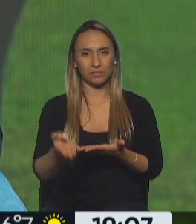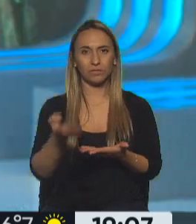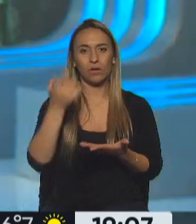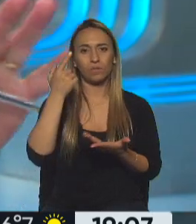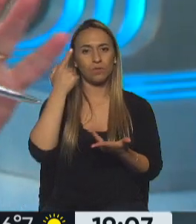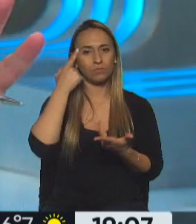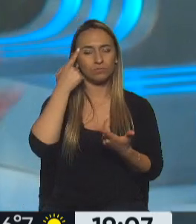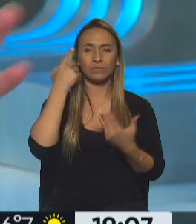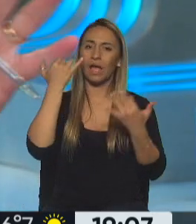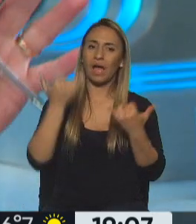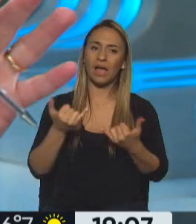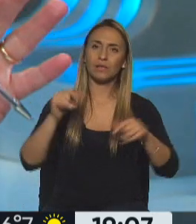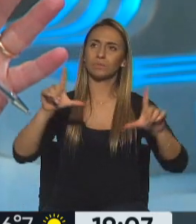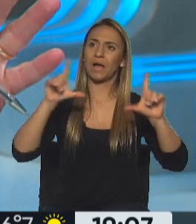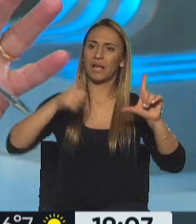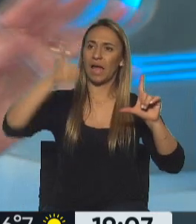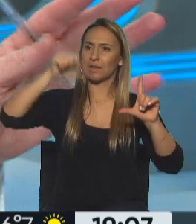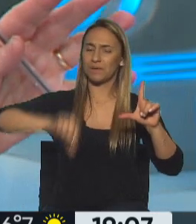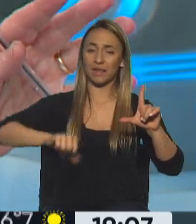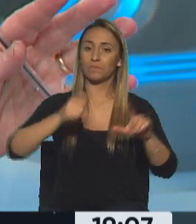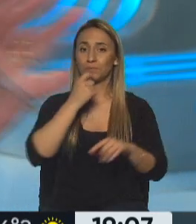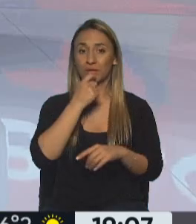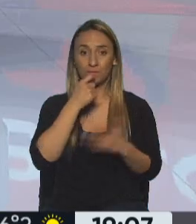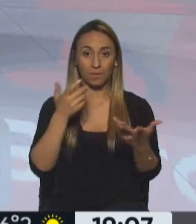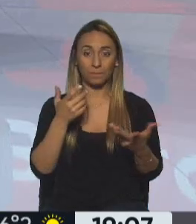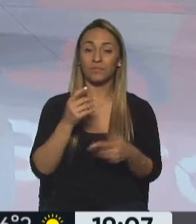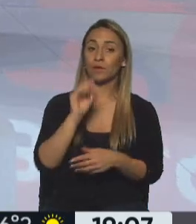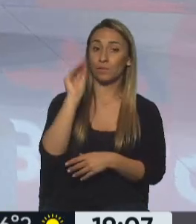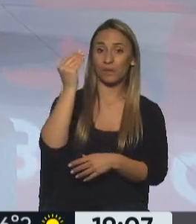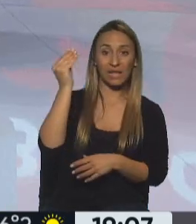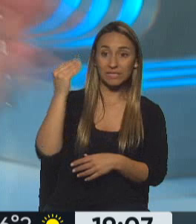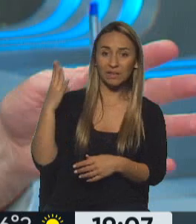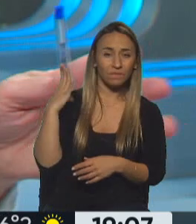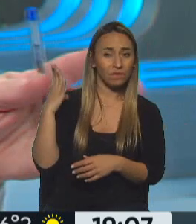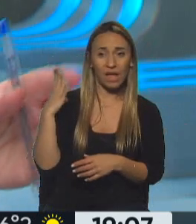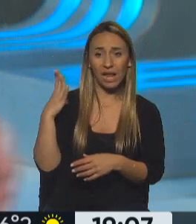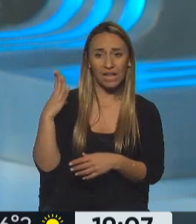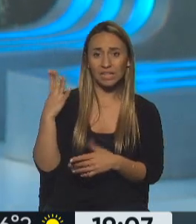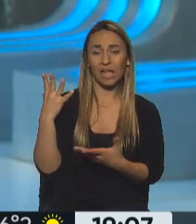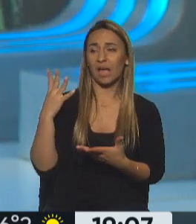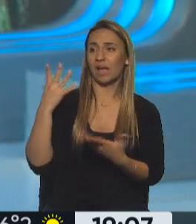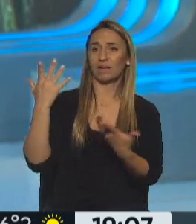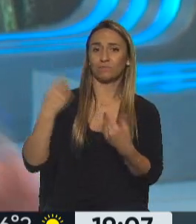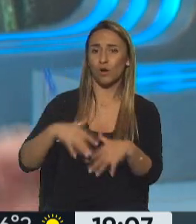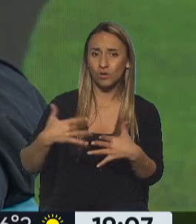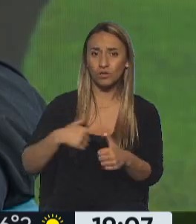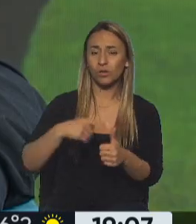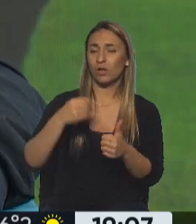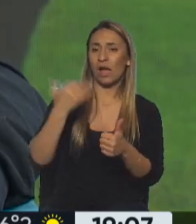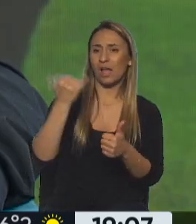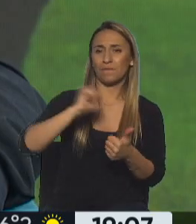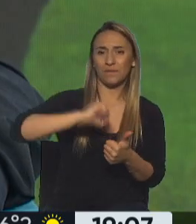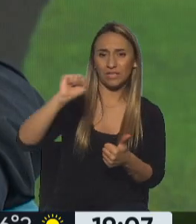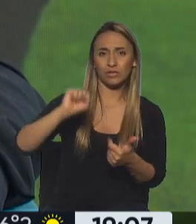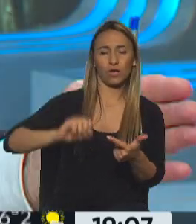dirigentes. Italia es una historia, puede ser, pero Brasil le falta todo. Y le sobra inflación, y le sobra hambre, y